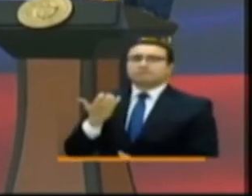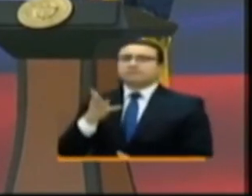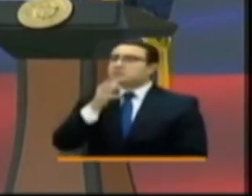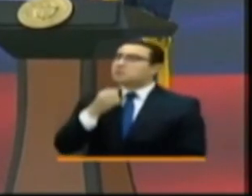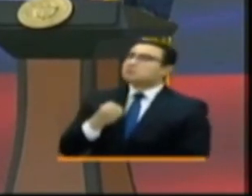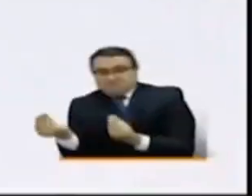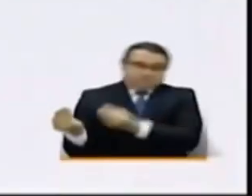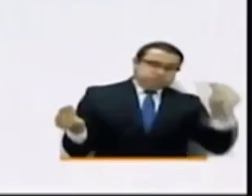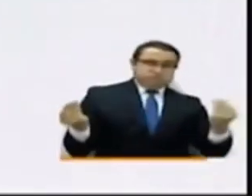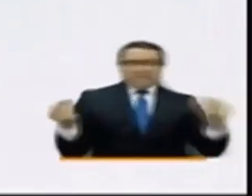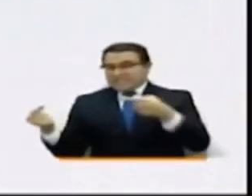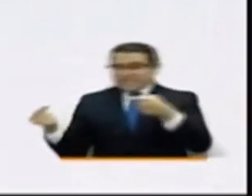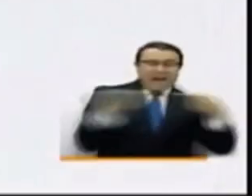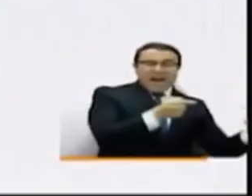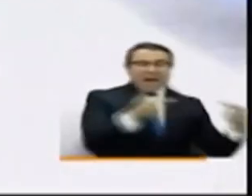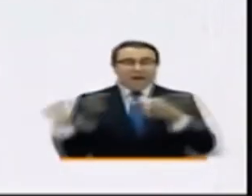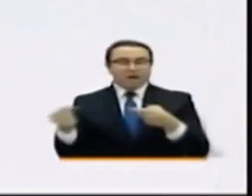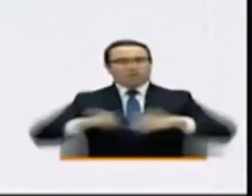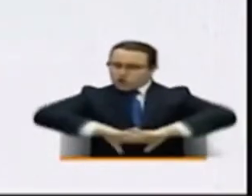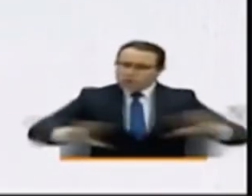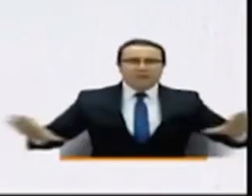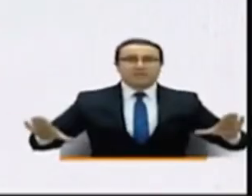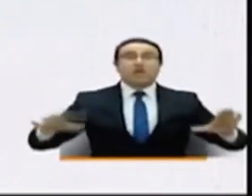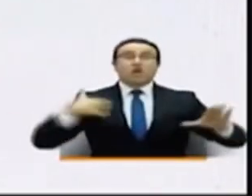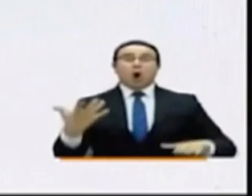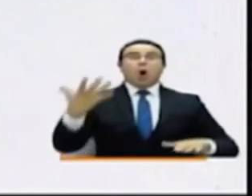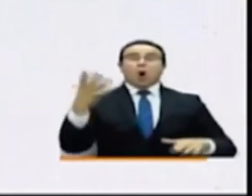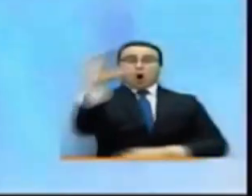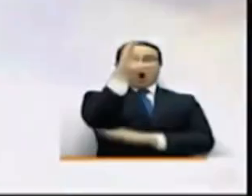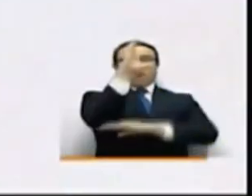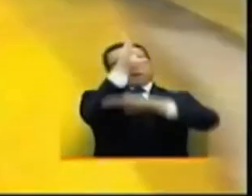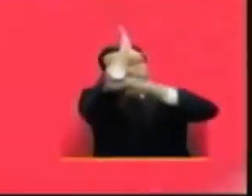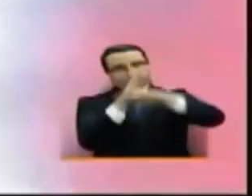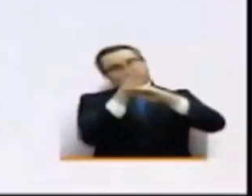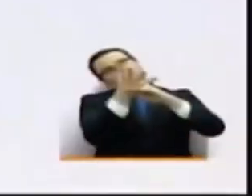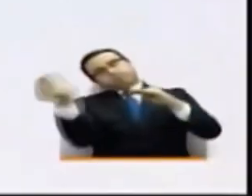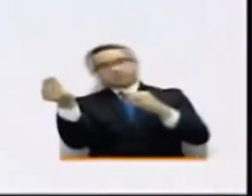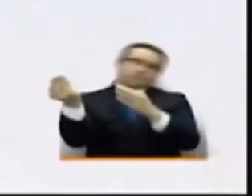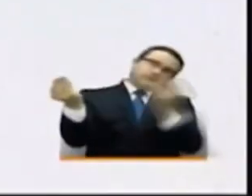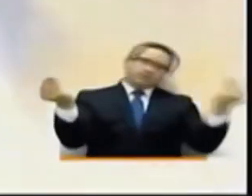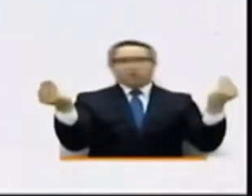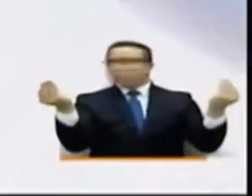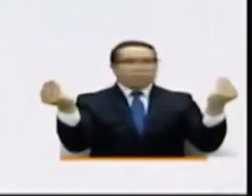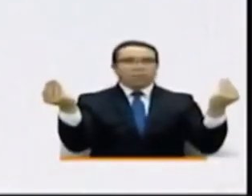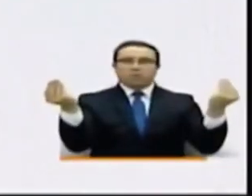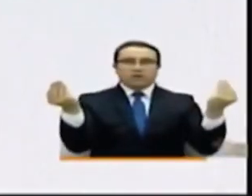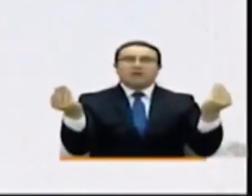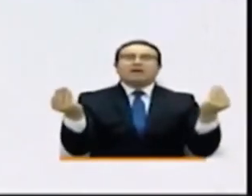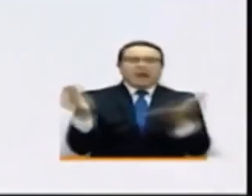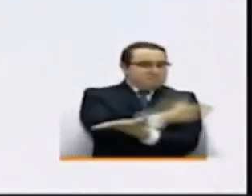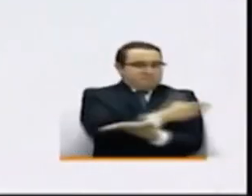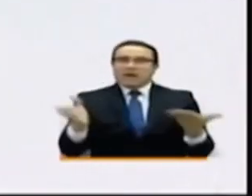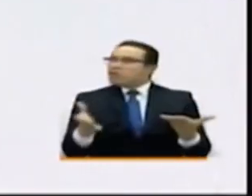indígena. Yo no quiero dos países, como no quiero dos sociedades. Quiero